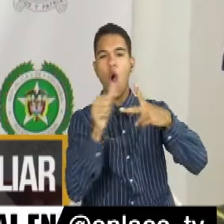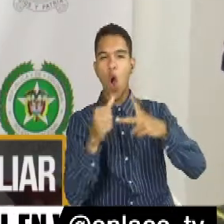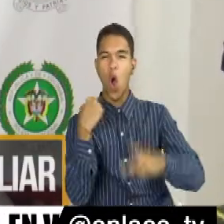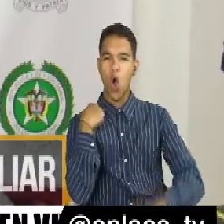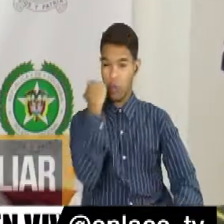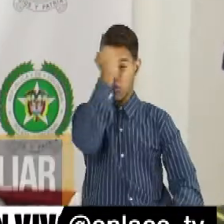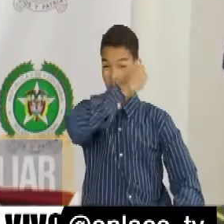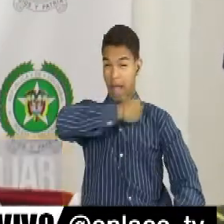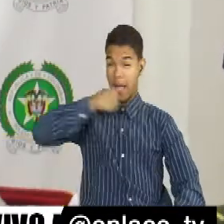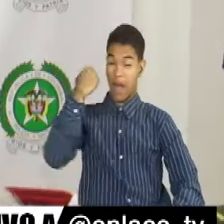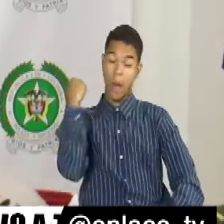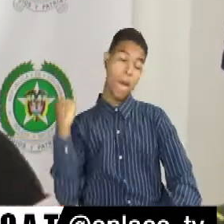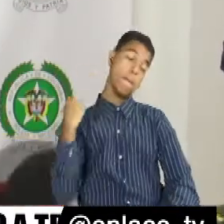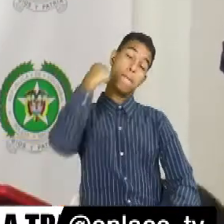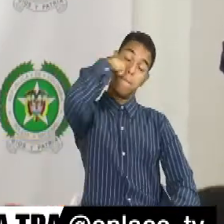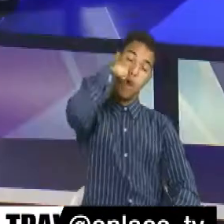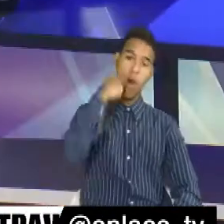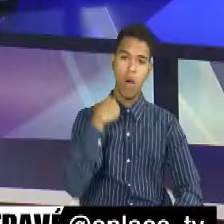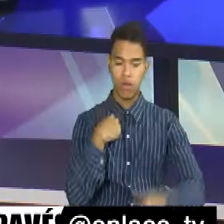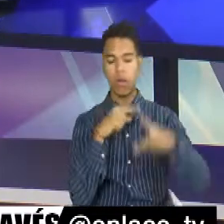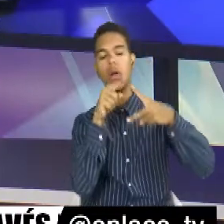los dos casos con las capturas.